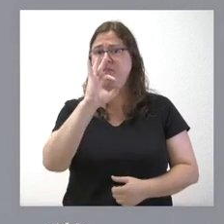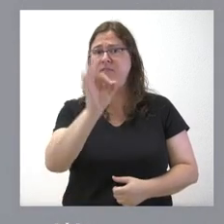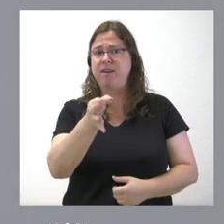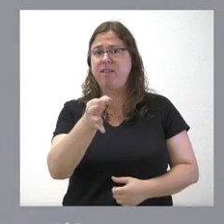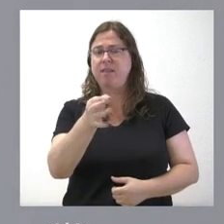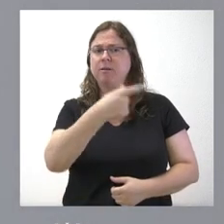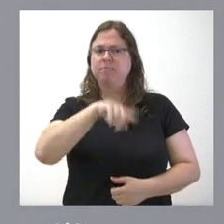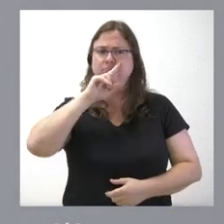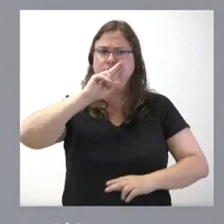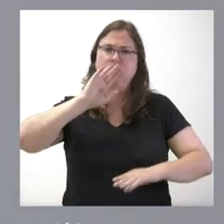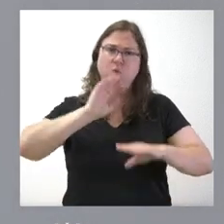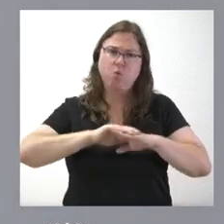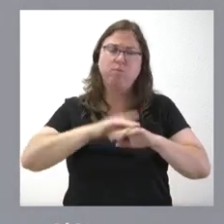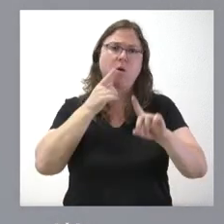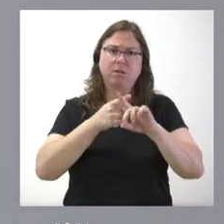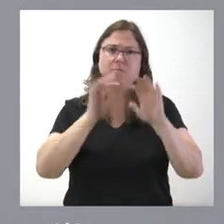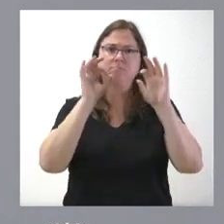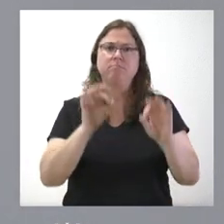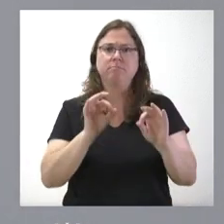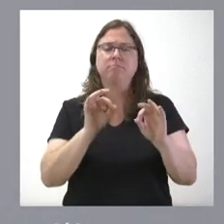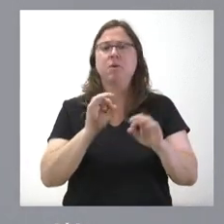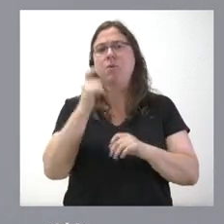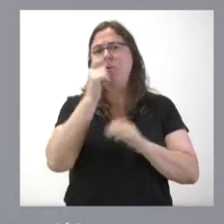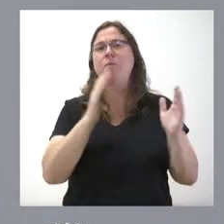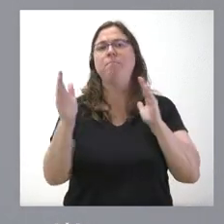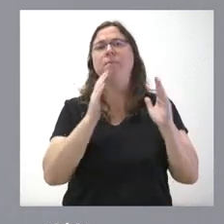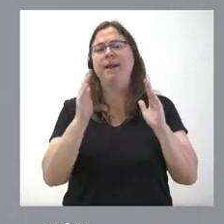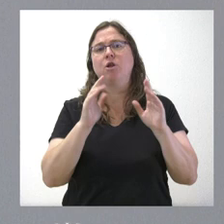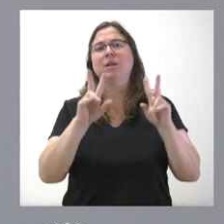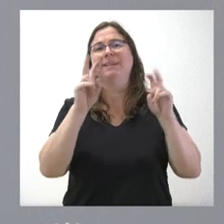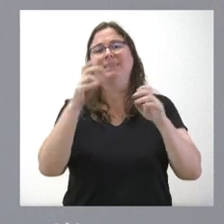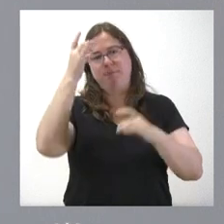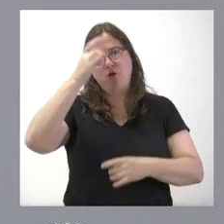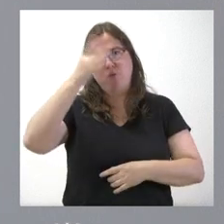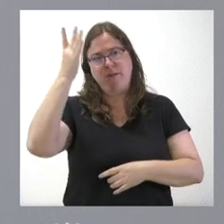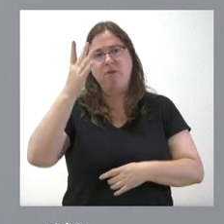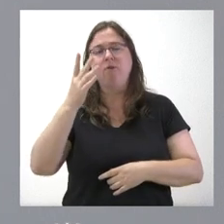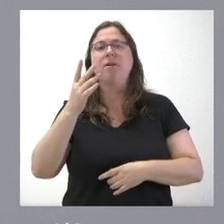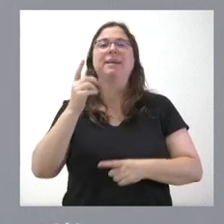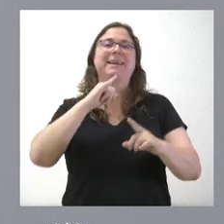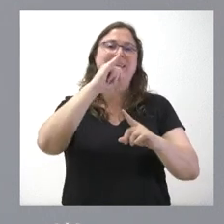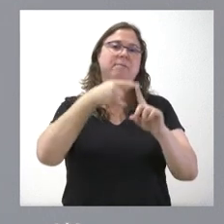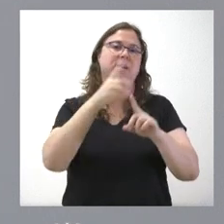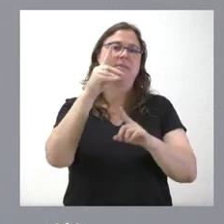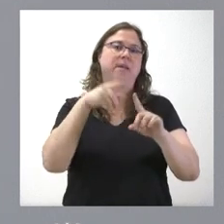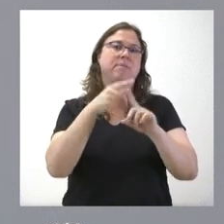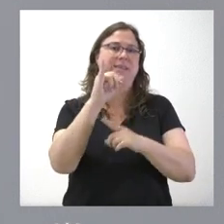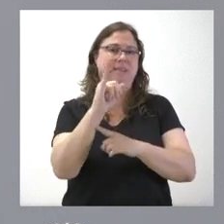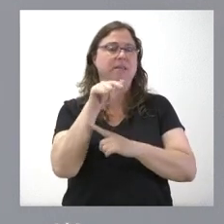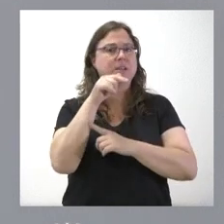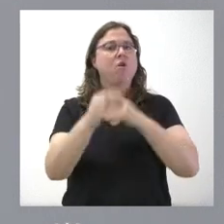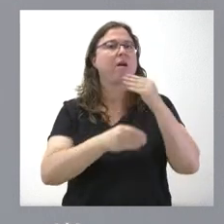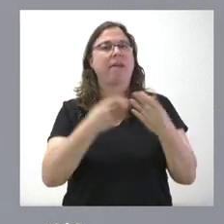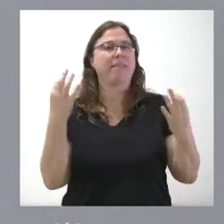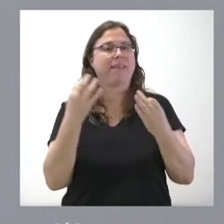tanto que estamos cumpliendo los objetivos previstos durante este periodo en materia de innovación en materia de más deí que esto está haciendo que el